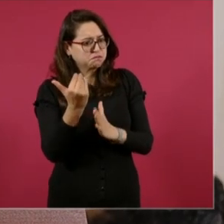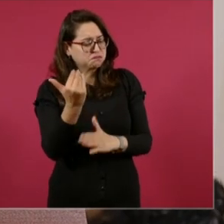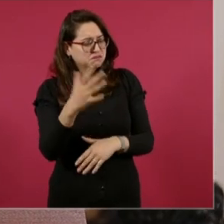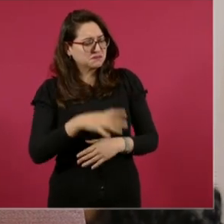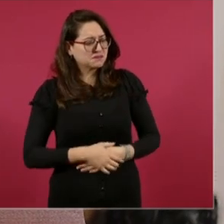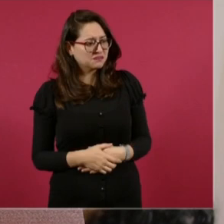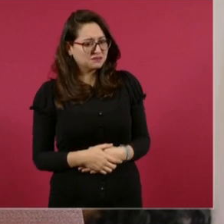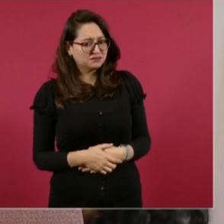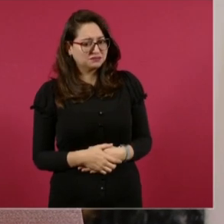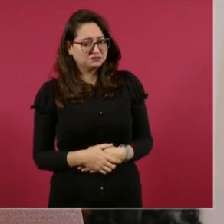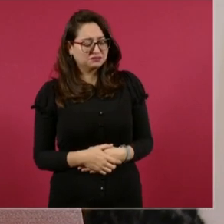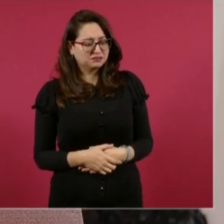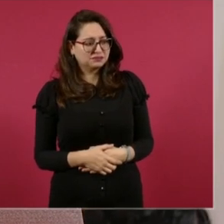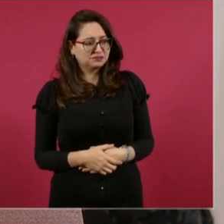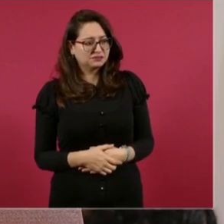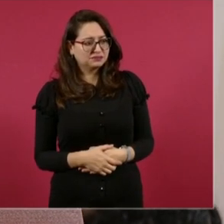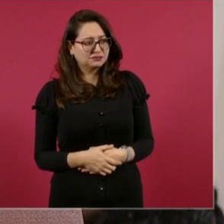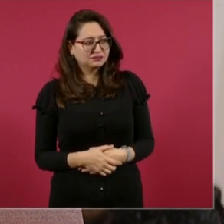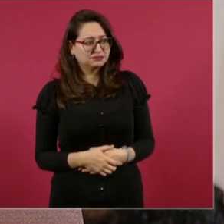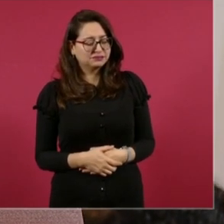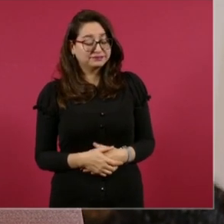pongo el ejemplo de Guerrero.